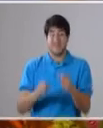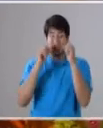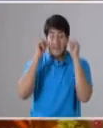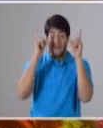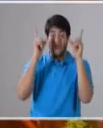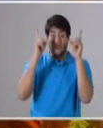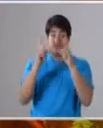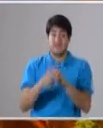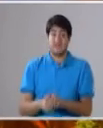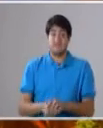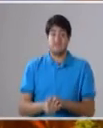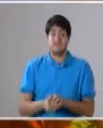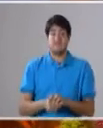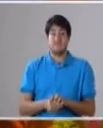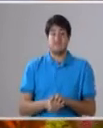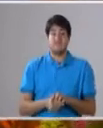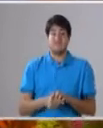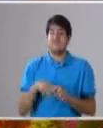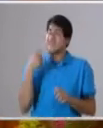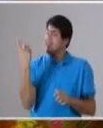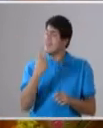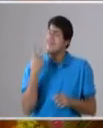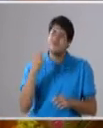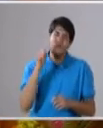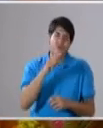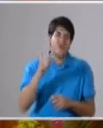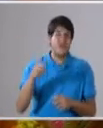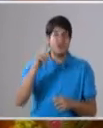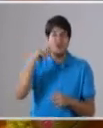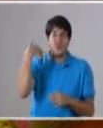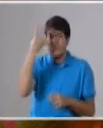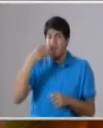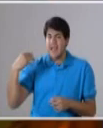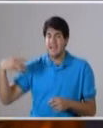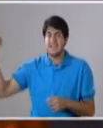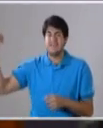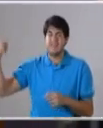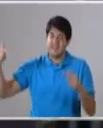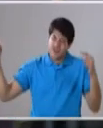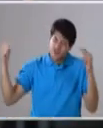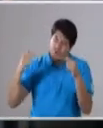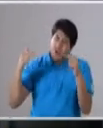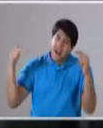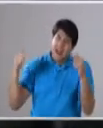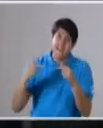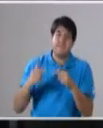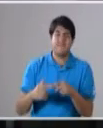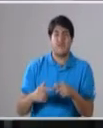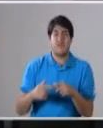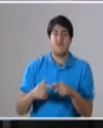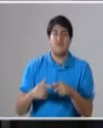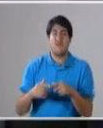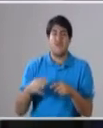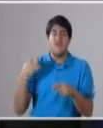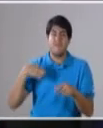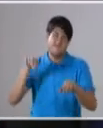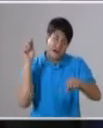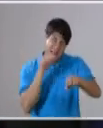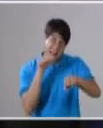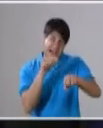Impresionante. Y todo esto es un espíritu antagónico en contra de